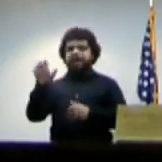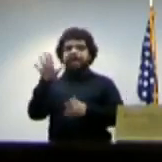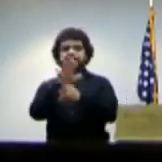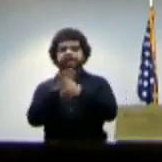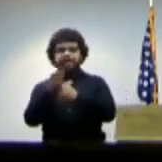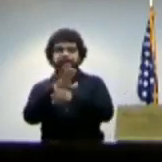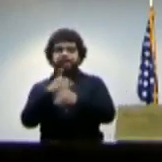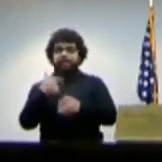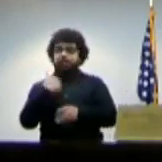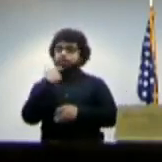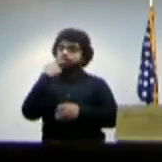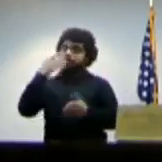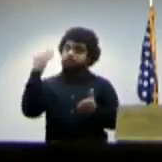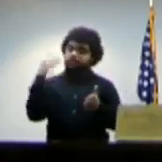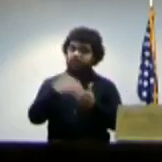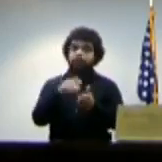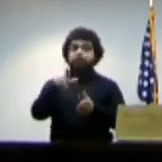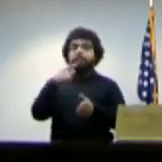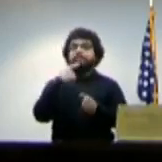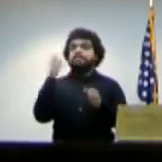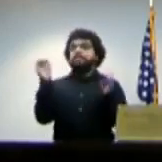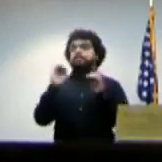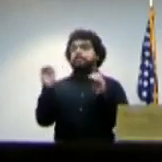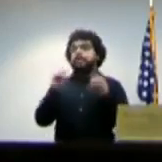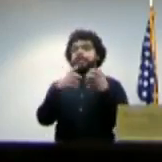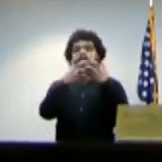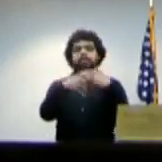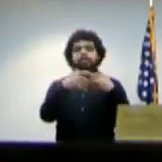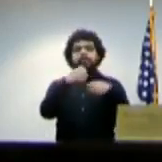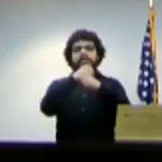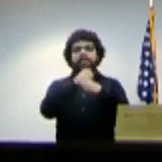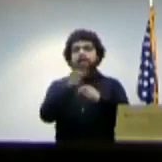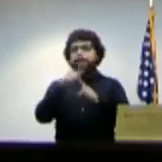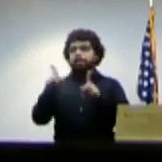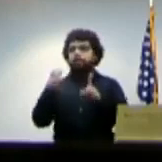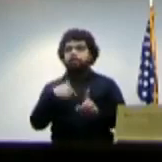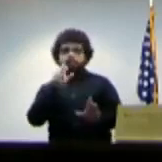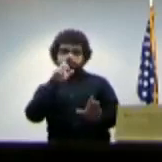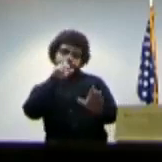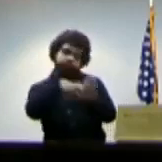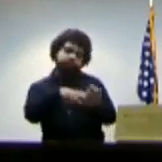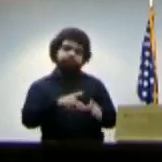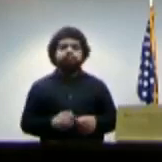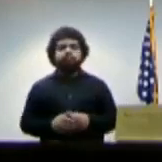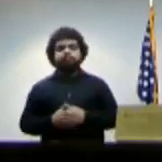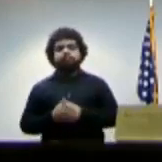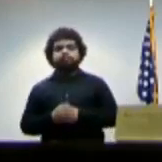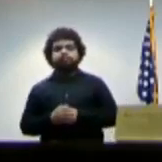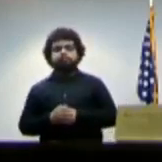todavía, vuelvo y digo, dicen que no tiene que ver nada con la generación y siempre tiene la mano metida. Explíqueme eso.